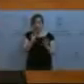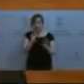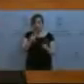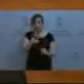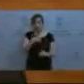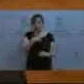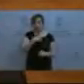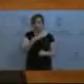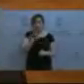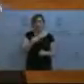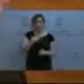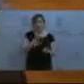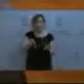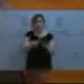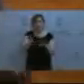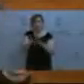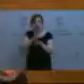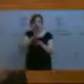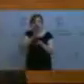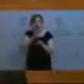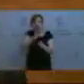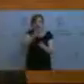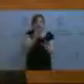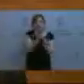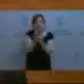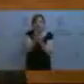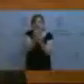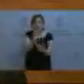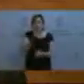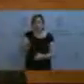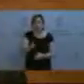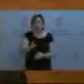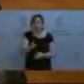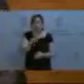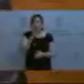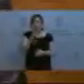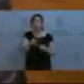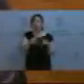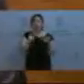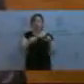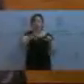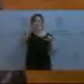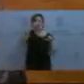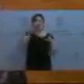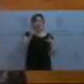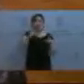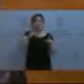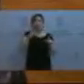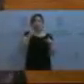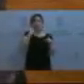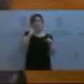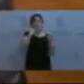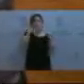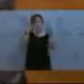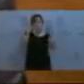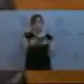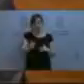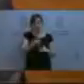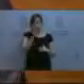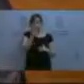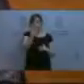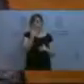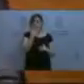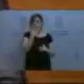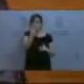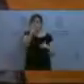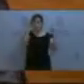andemos de parche en parche, parece que mendigamos un dinero, para ver si ahora a ver que no se caigan las pinturas de Santullán y somos capaces de llegar a tiempo, porque el día que se caiga una, se lo dijeron